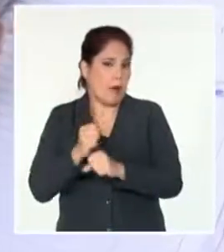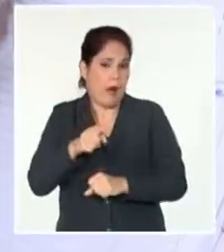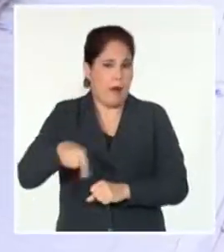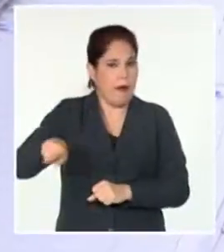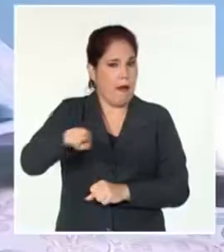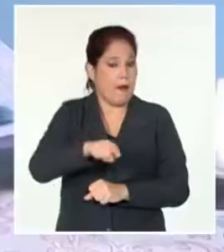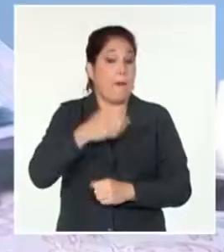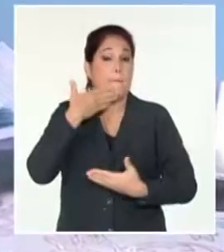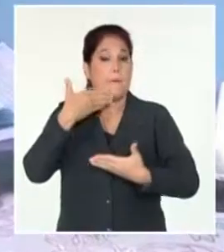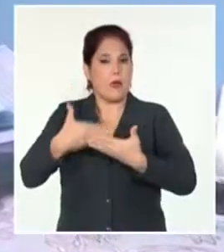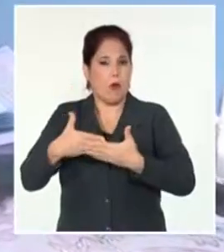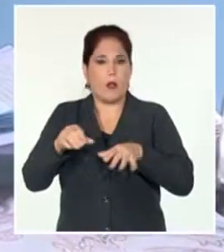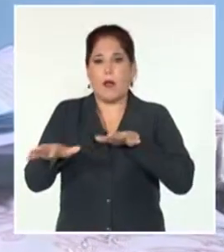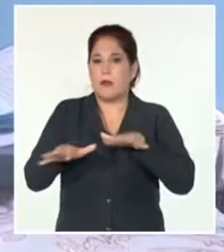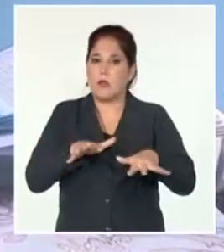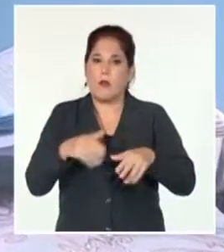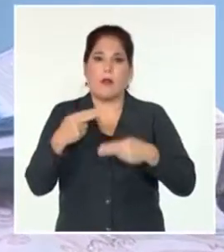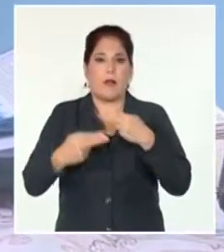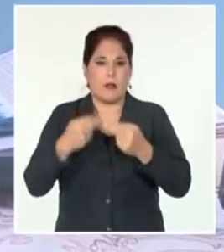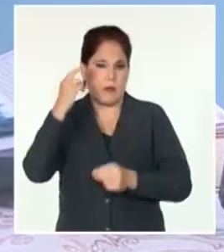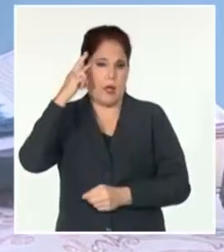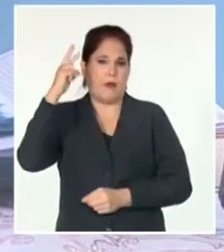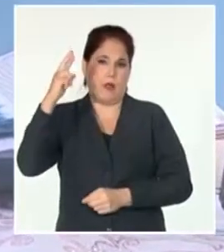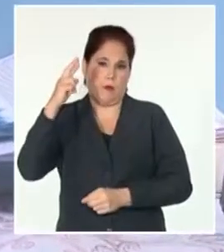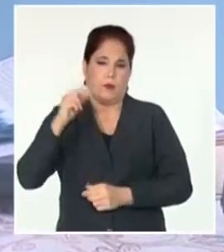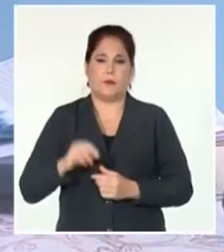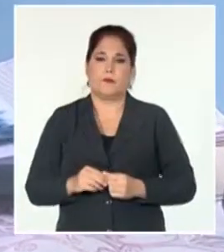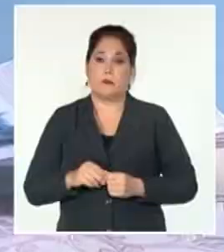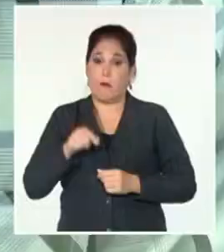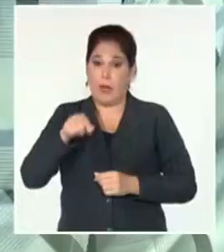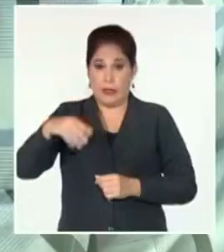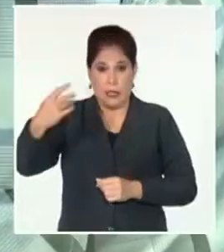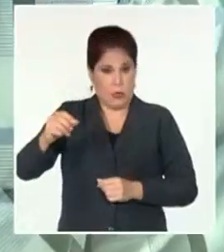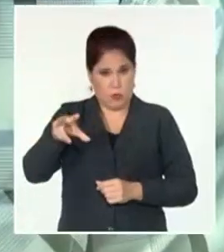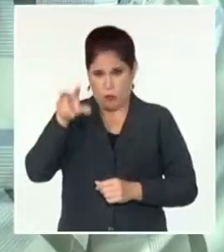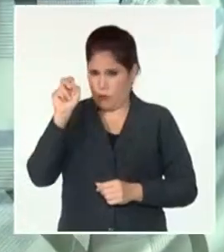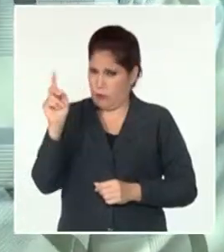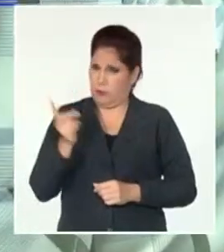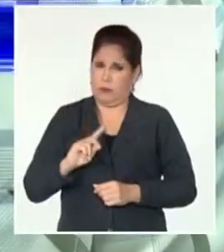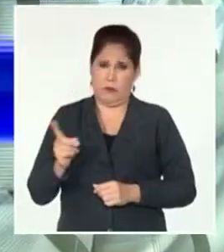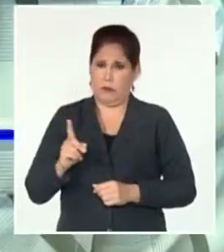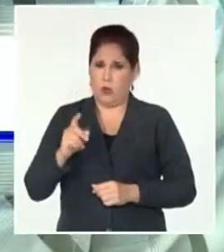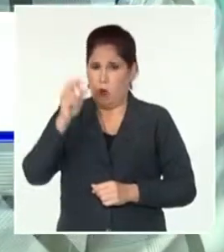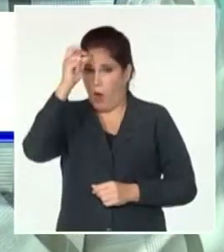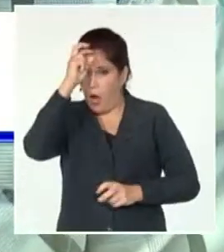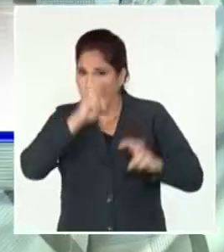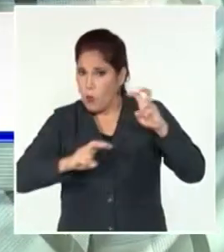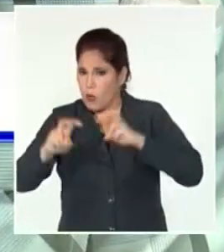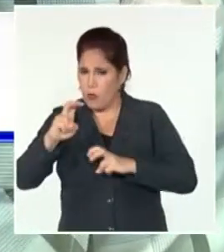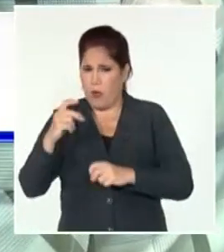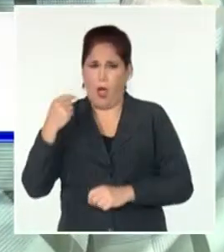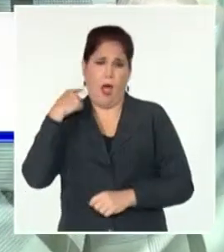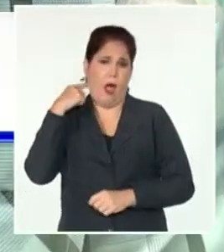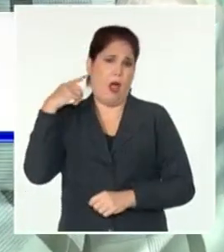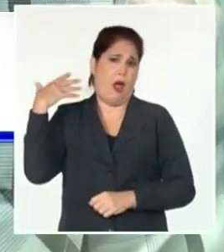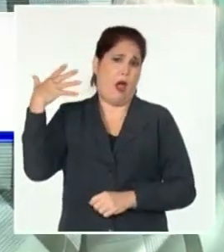estas acciones se reconocen. Este ejercicio, que no es nuevo para la empresa, el ejercicio de participar en el ejercicio de control interno,